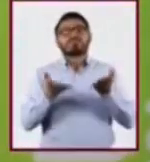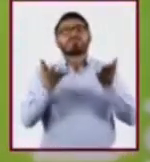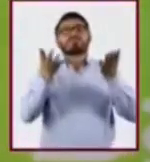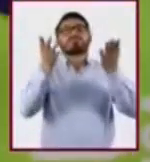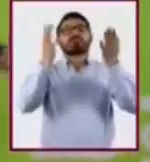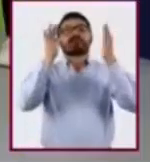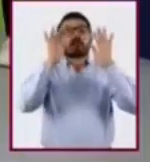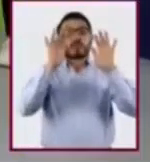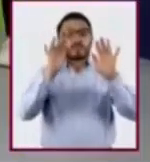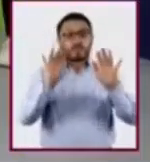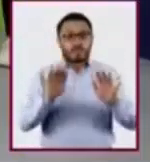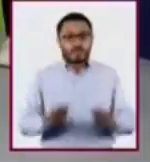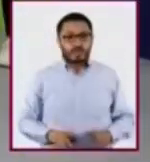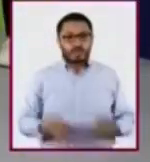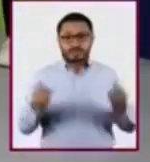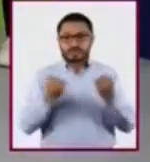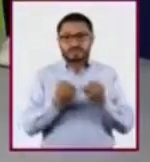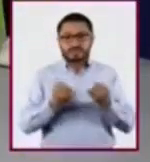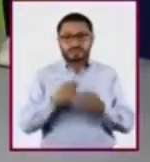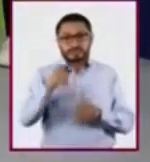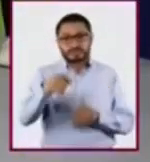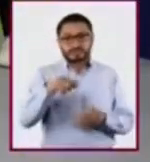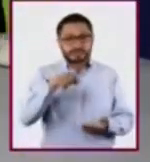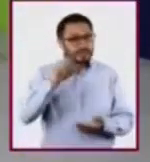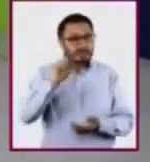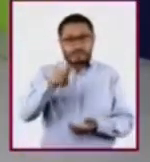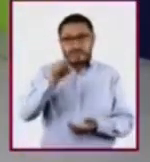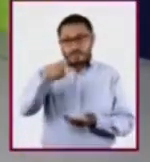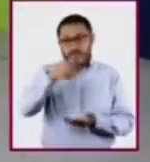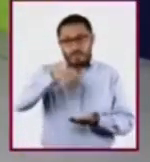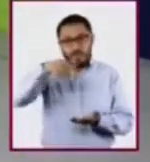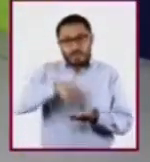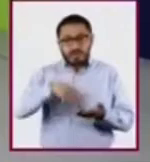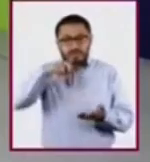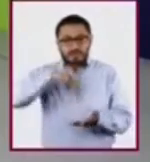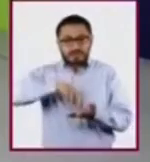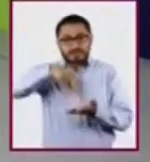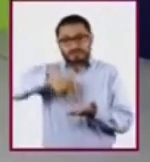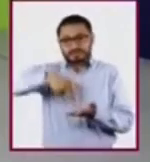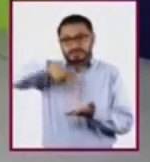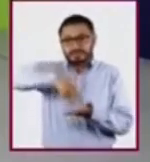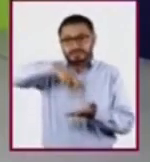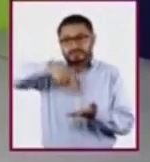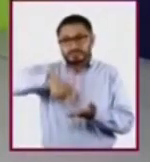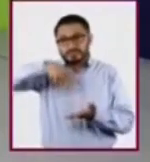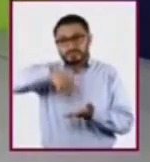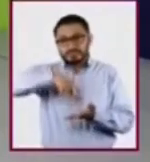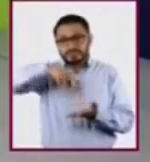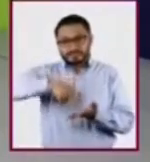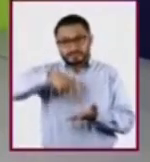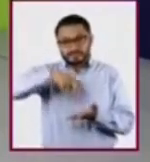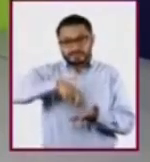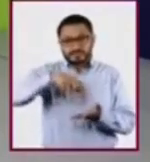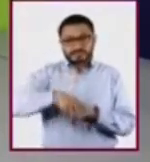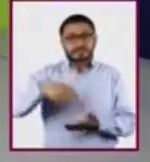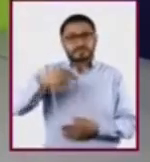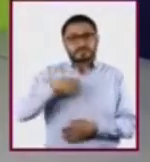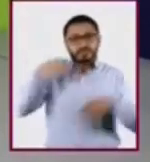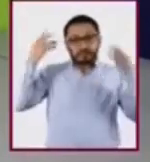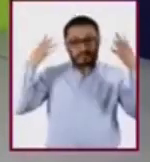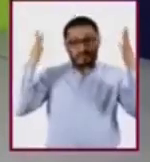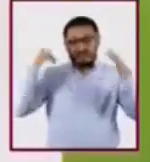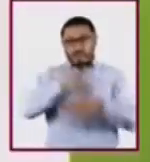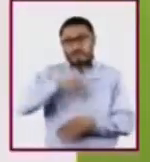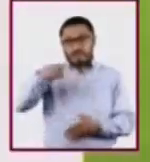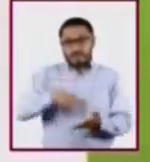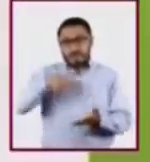exhalo. Muy bien, van a trotar en su lugar. Muy bien, trotan en su lugar. Cuando den un aplauso, saltan del lado contrario de la cuerda.